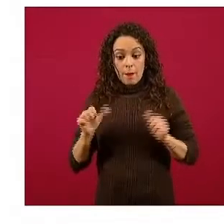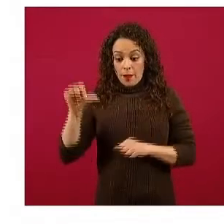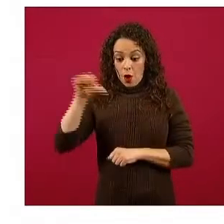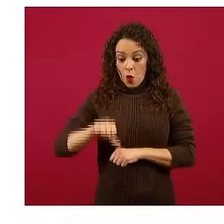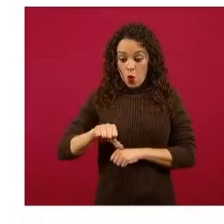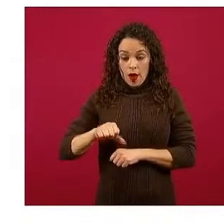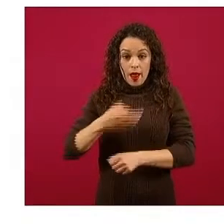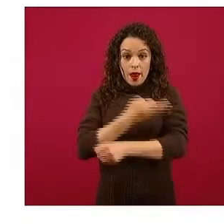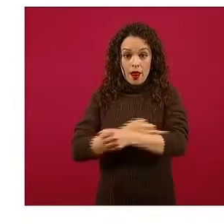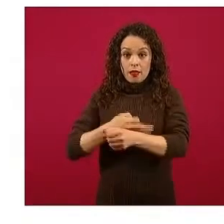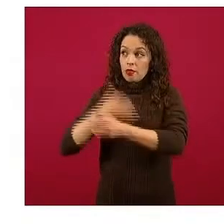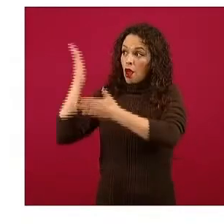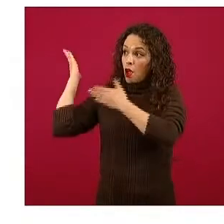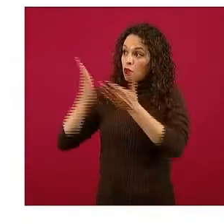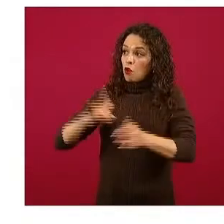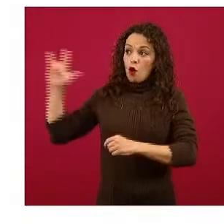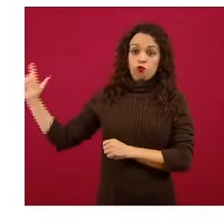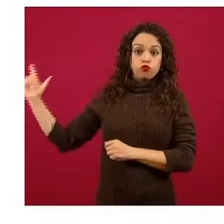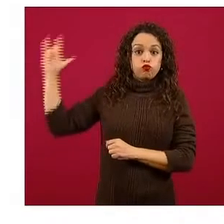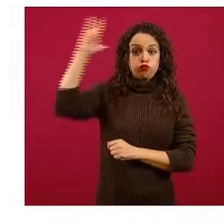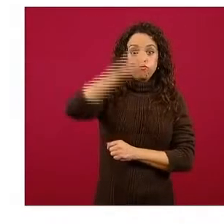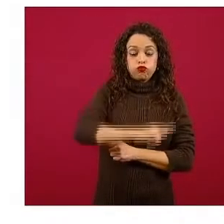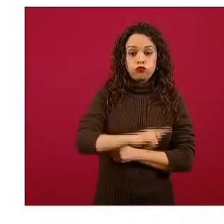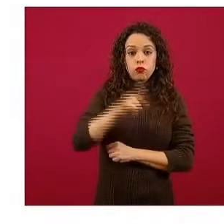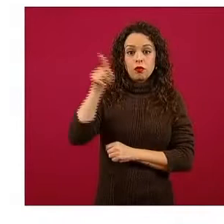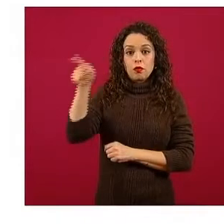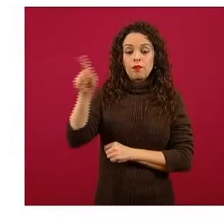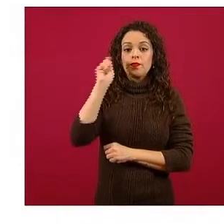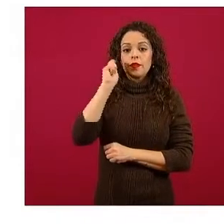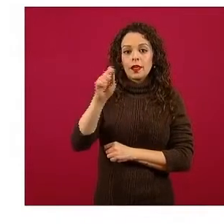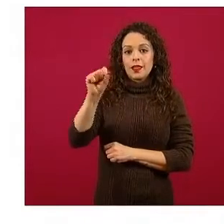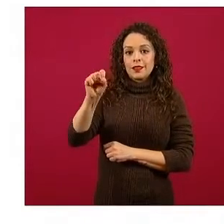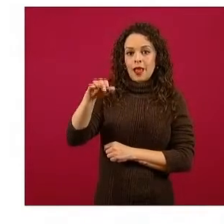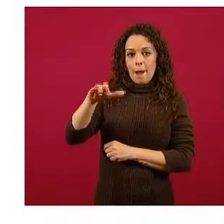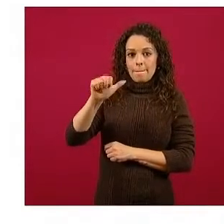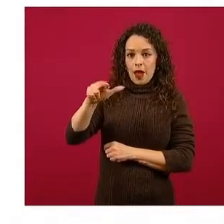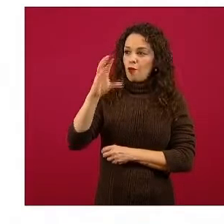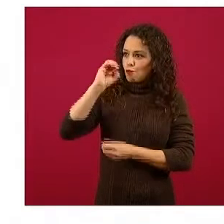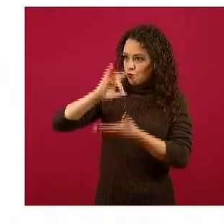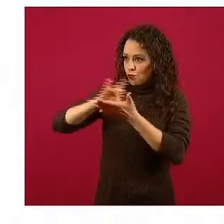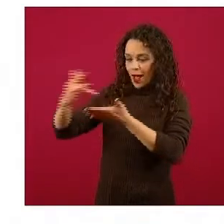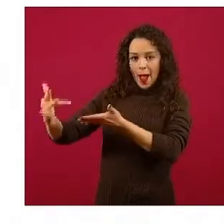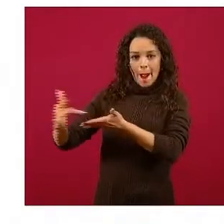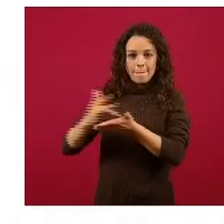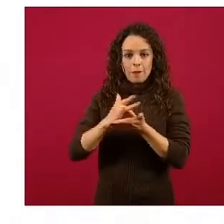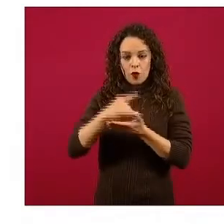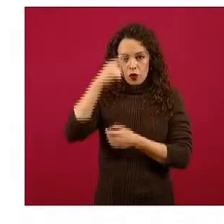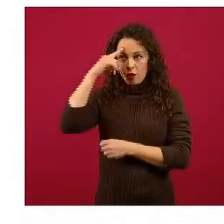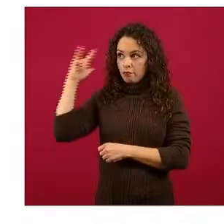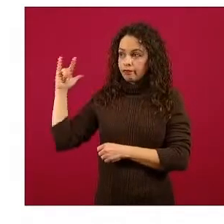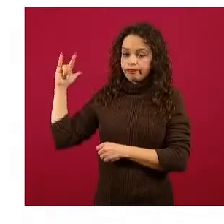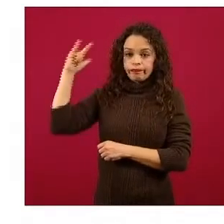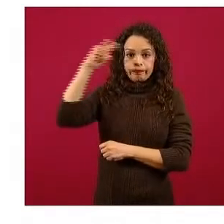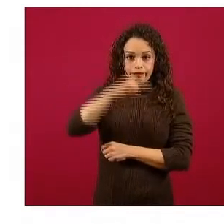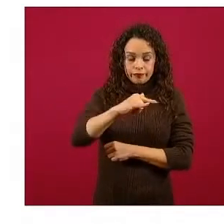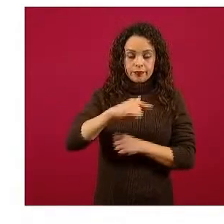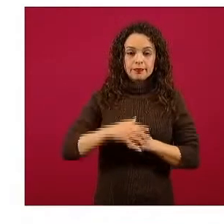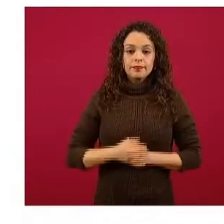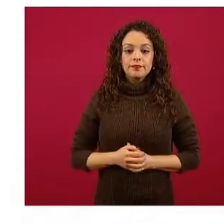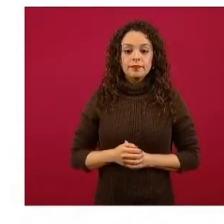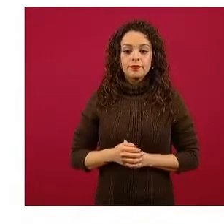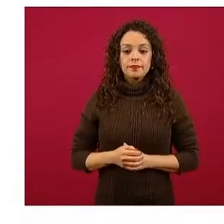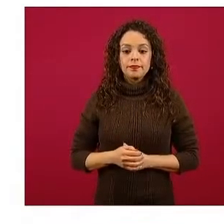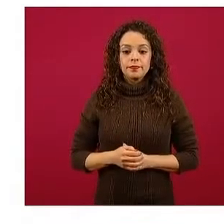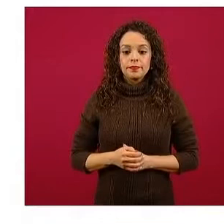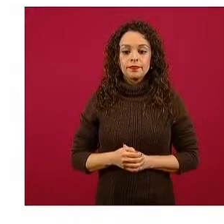está aterrizando un vuelo de la Marina, que por cierto agradecemos el apoyo solidario de nuestras Fuerzas Armadas